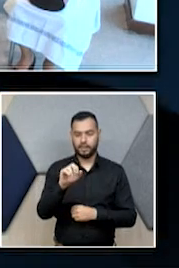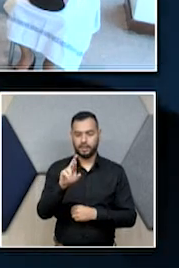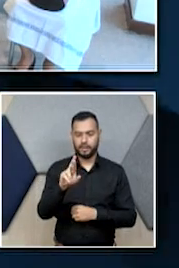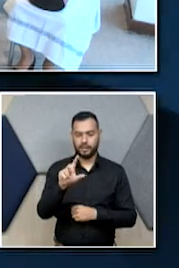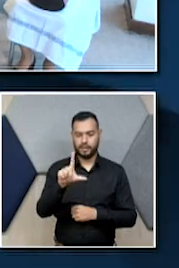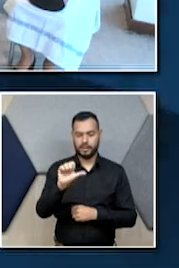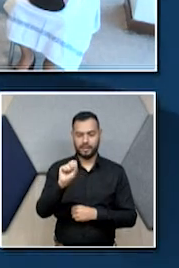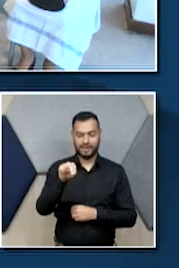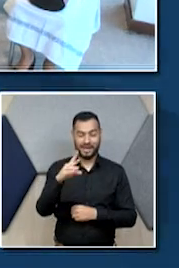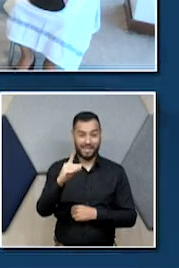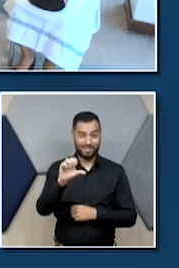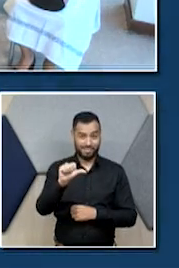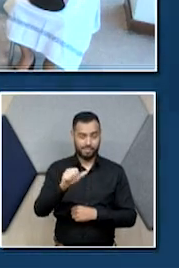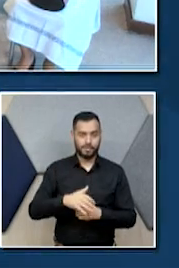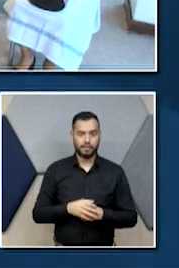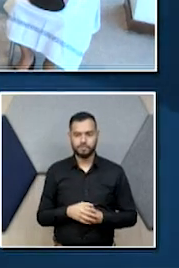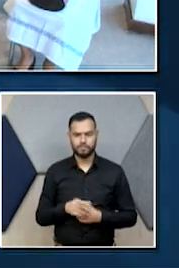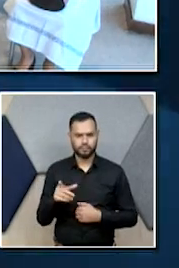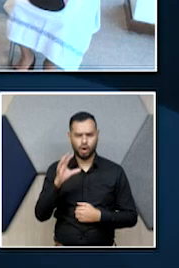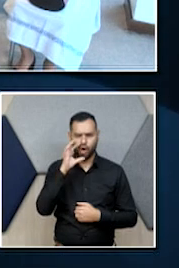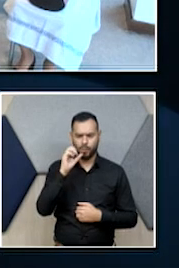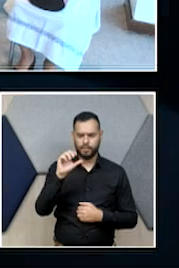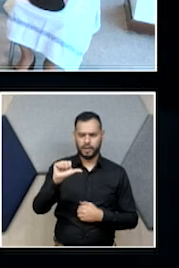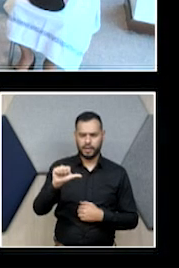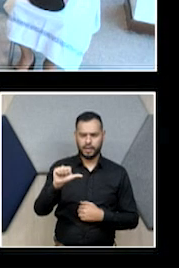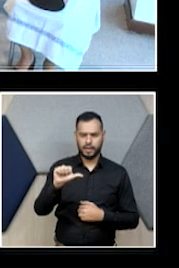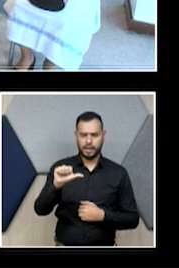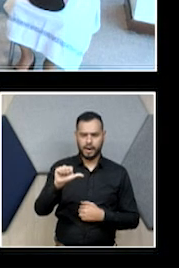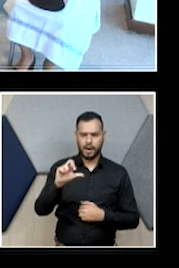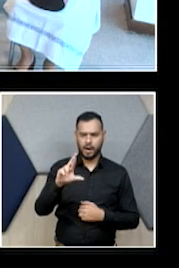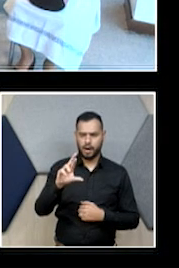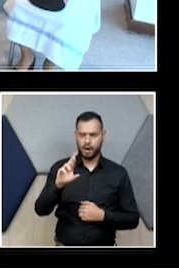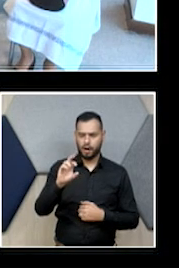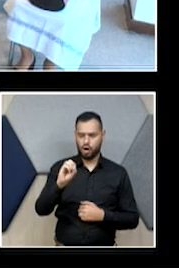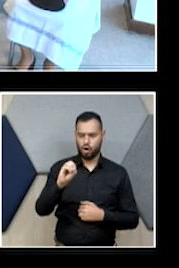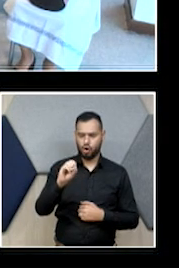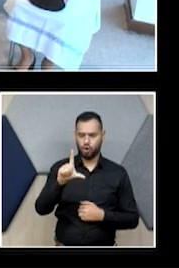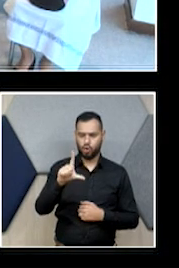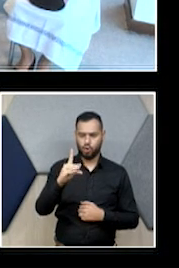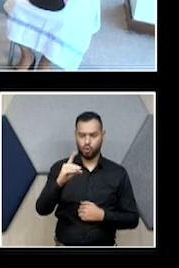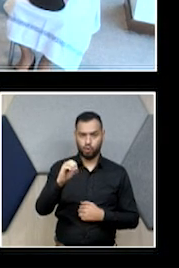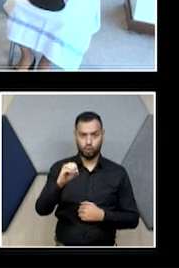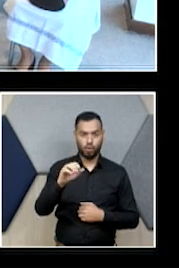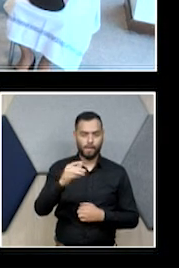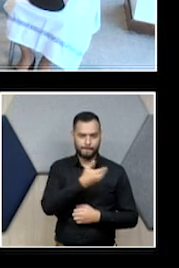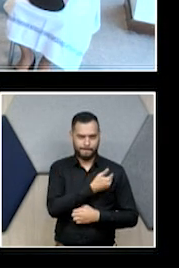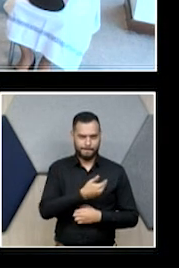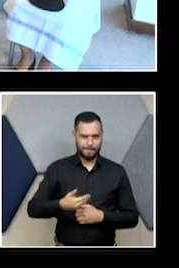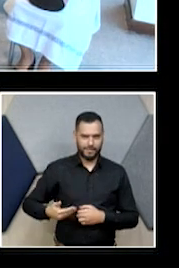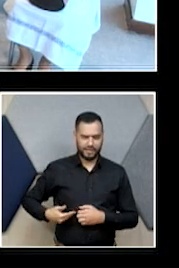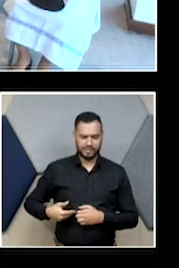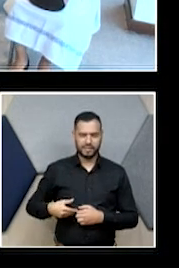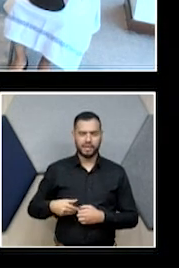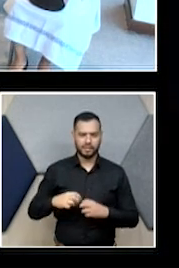señor Haroldo Wilson Quiroz Monsalve, presidente de la Corte Suprema de